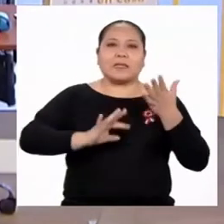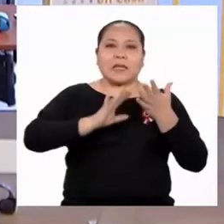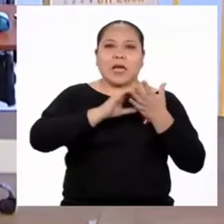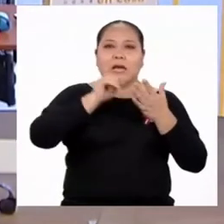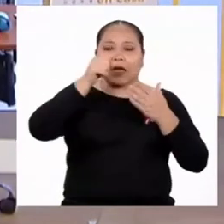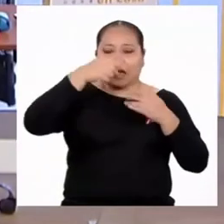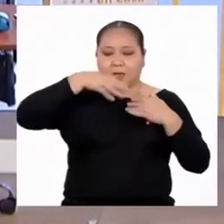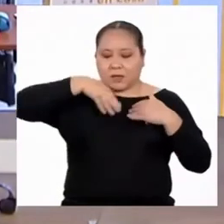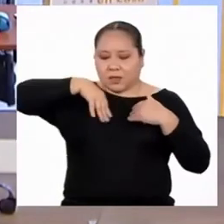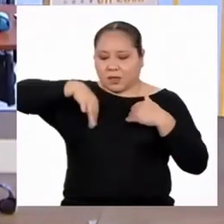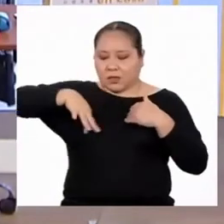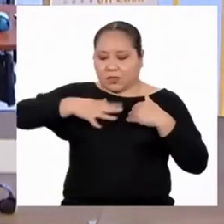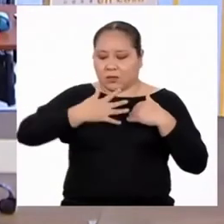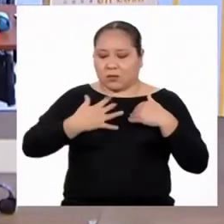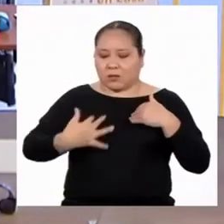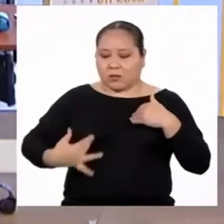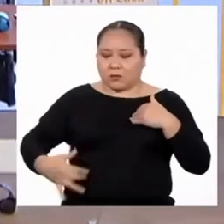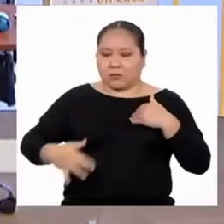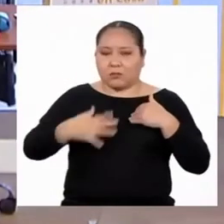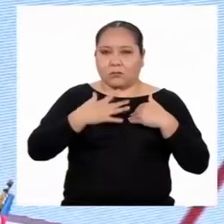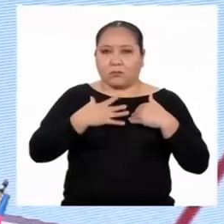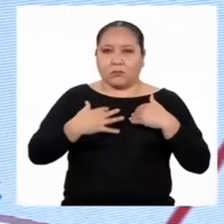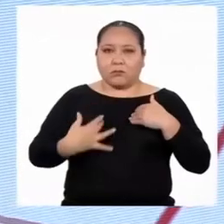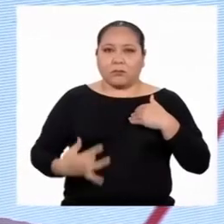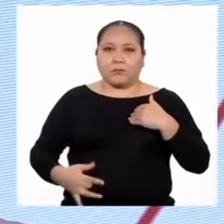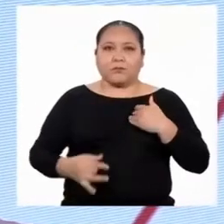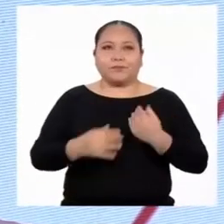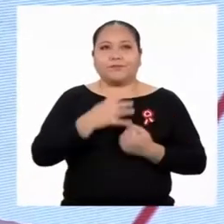arterias.